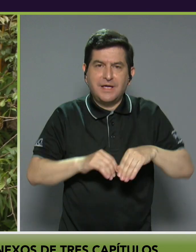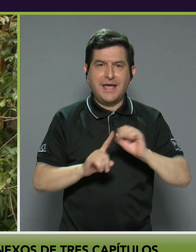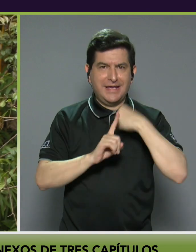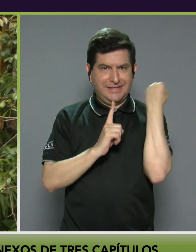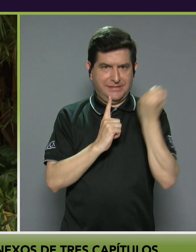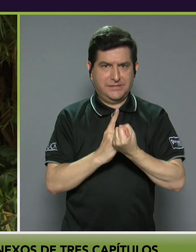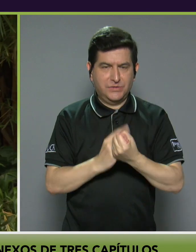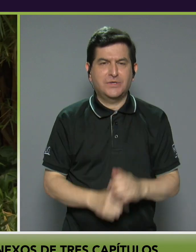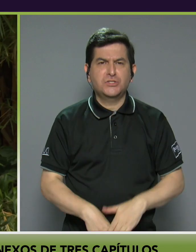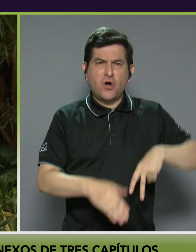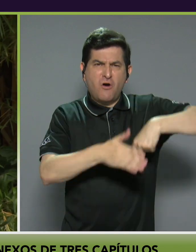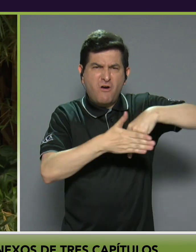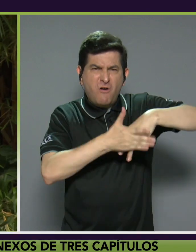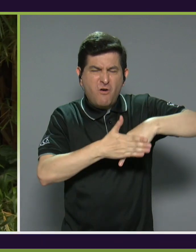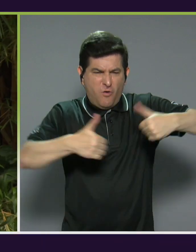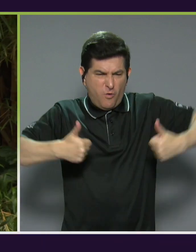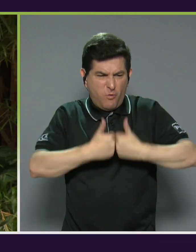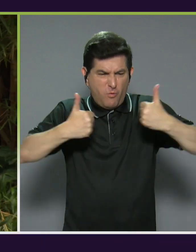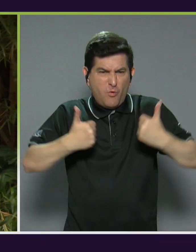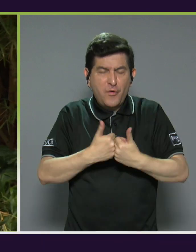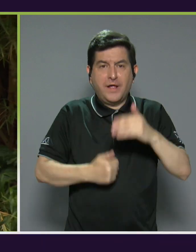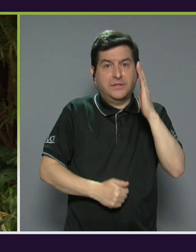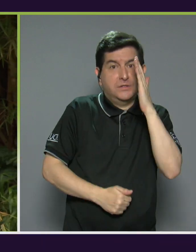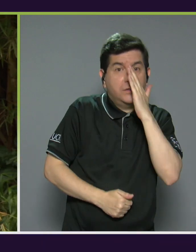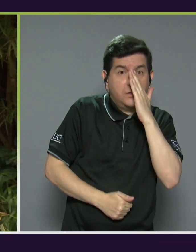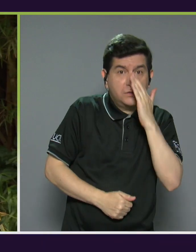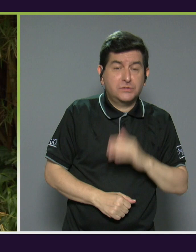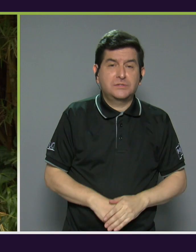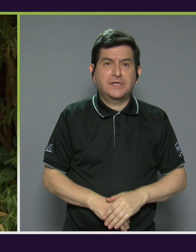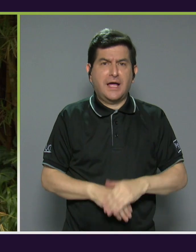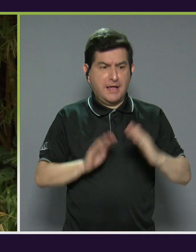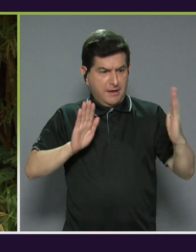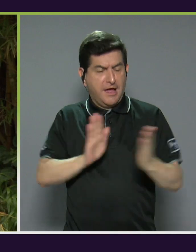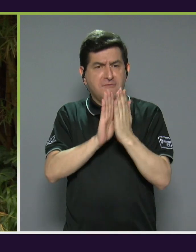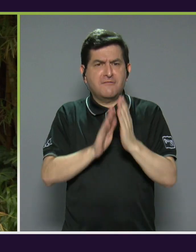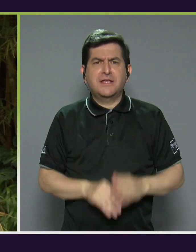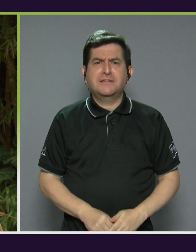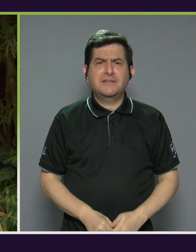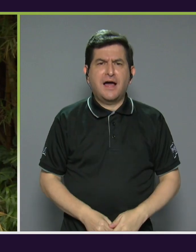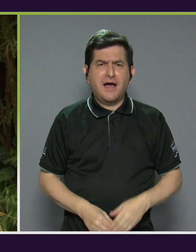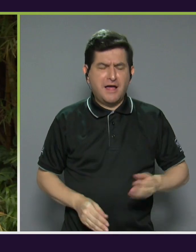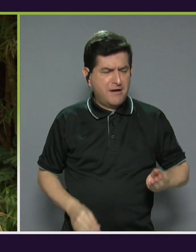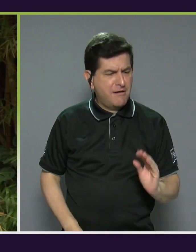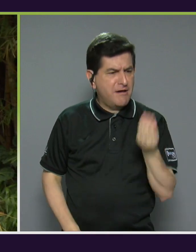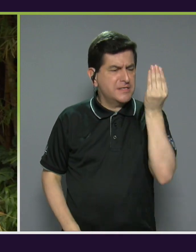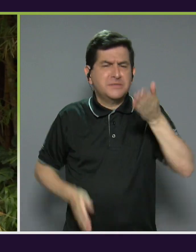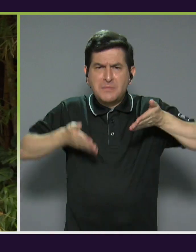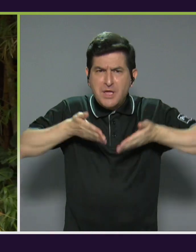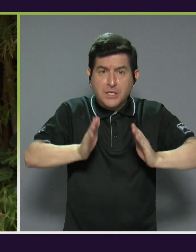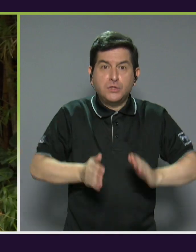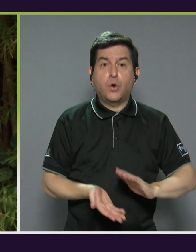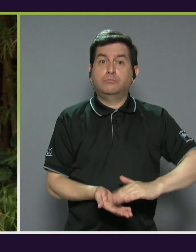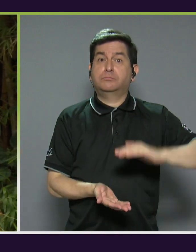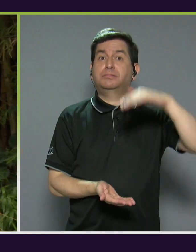barreras y los retos para las madres en afrontar la crianza de sus hijos e hijas aumentan.